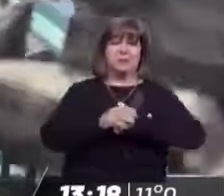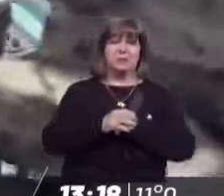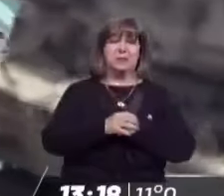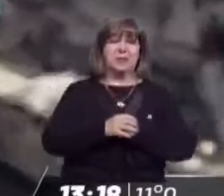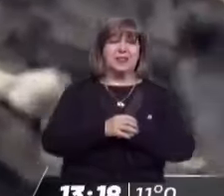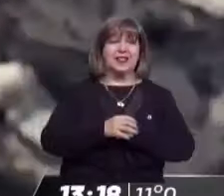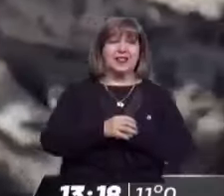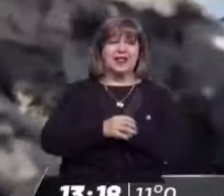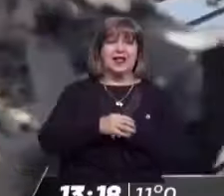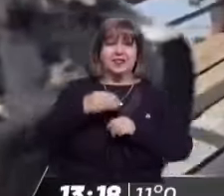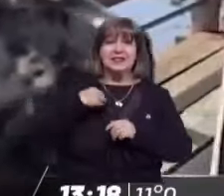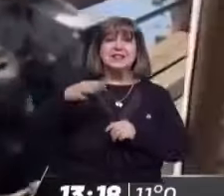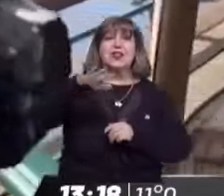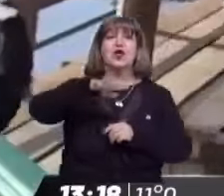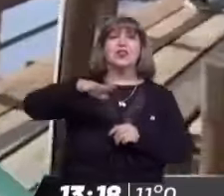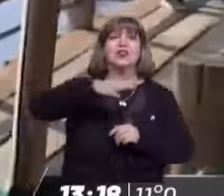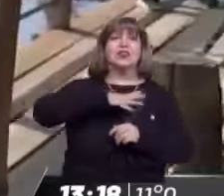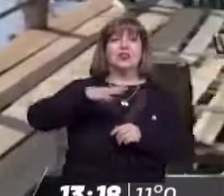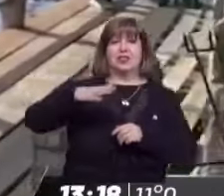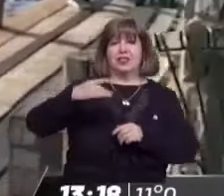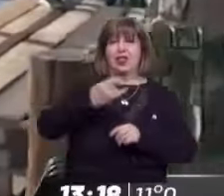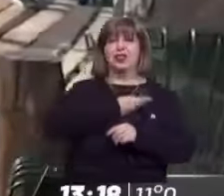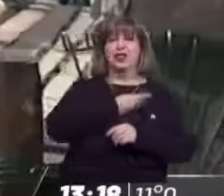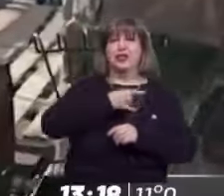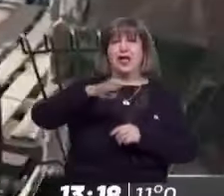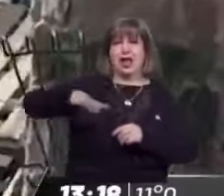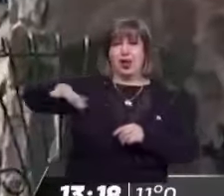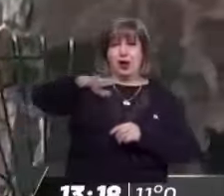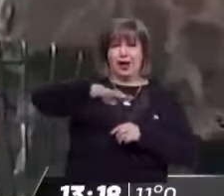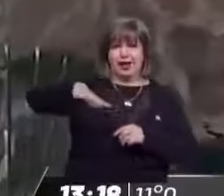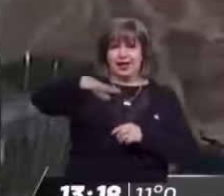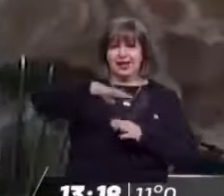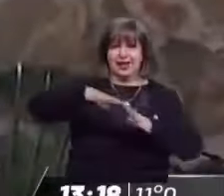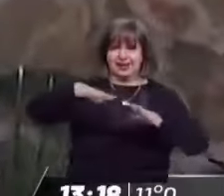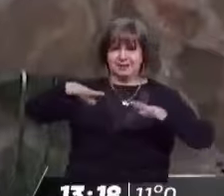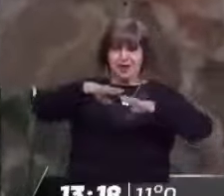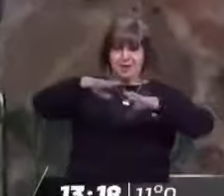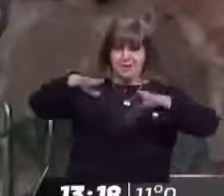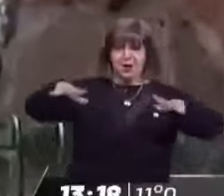Un paisaje soñado, chocolate caliente en la taza,